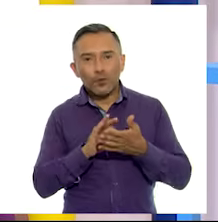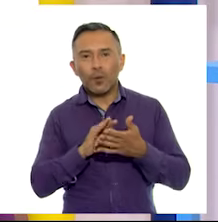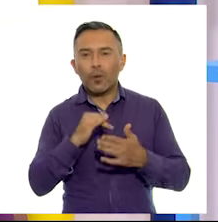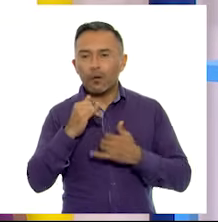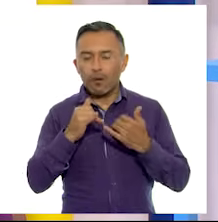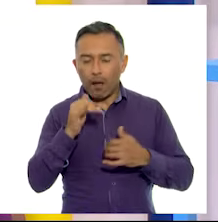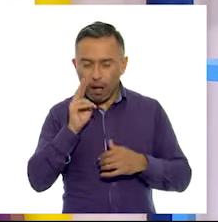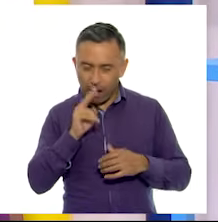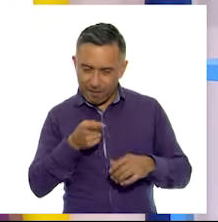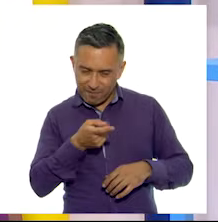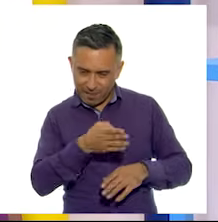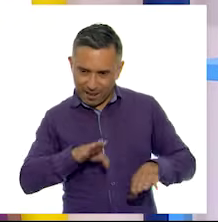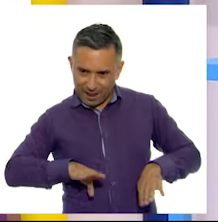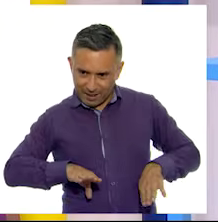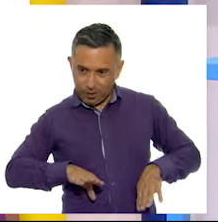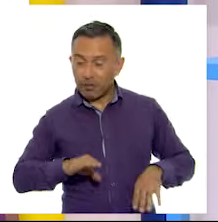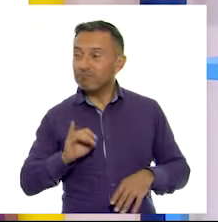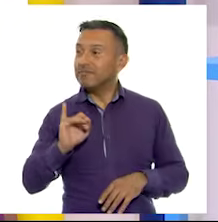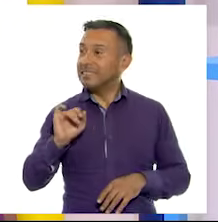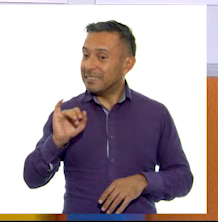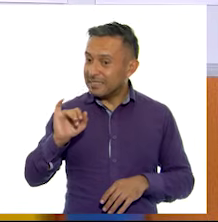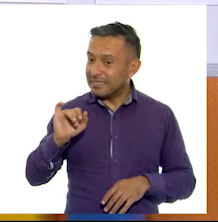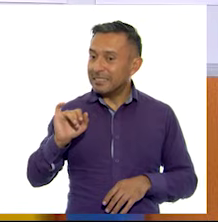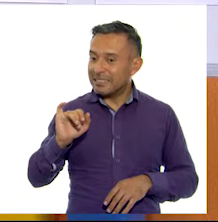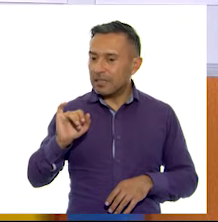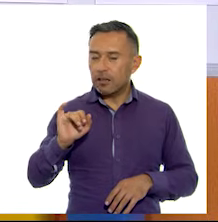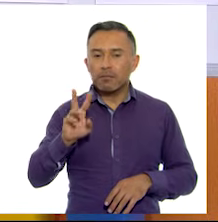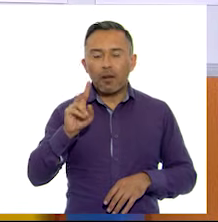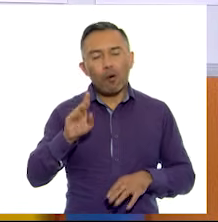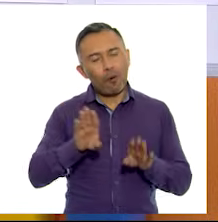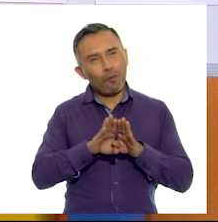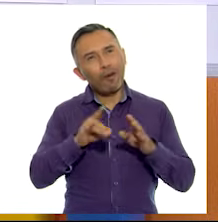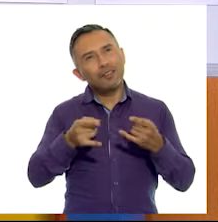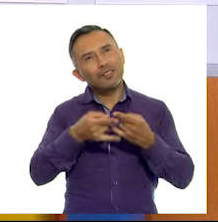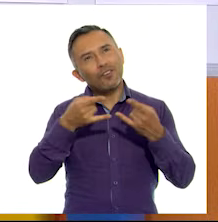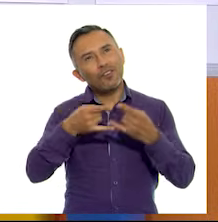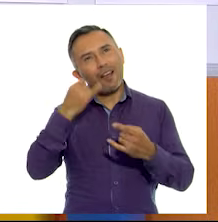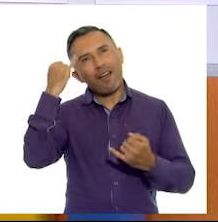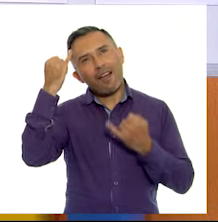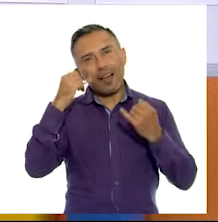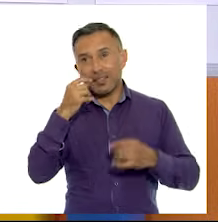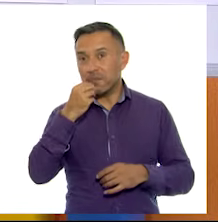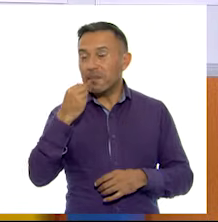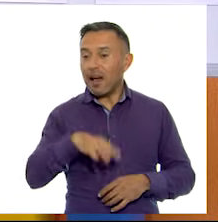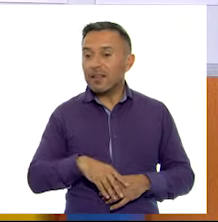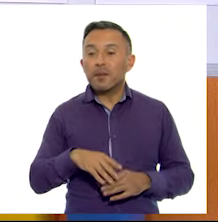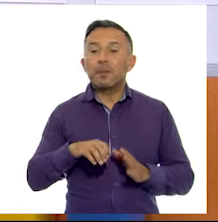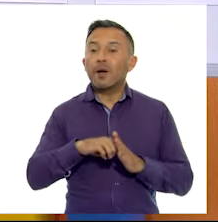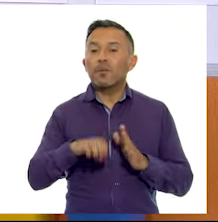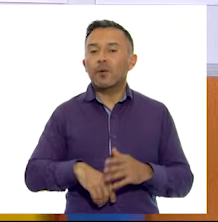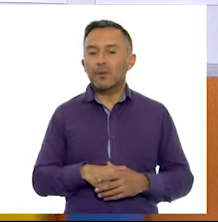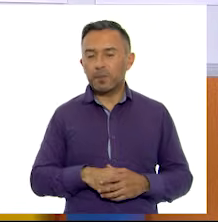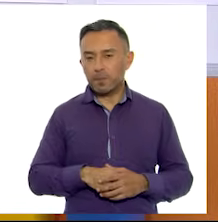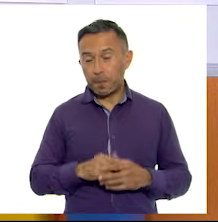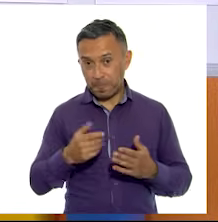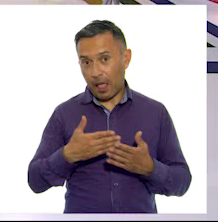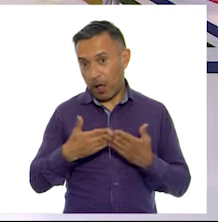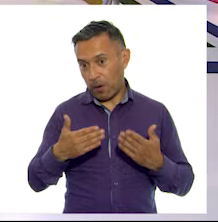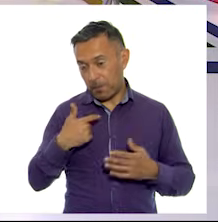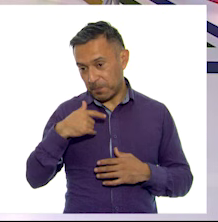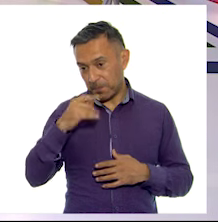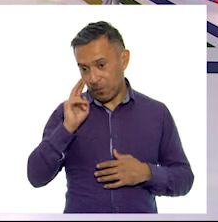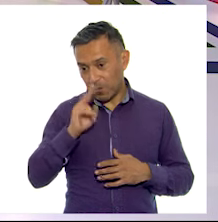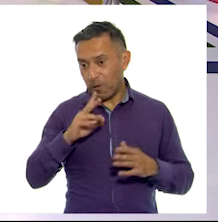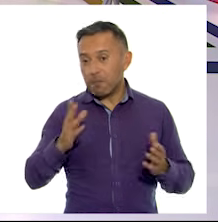una personalidad. ¡Sí! Exactamente. Yo ya me estoy imaginando historia. Ay, eso está padrísimo. Por ejemplo, ¿qué más propones? Ya, bueno, ahora yo creo que bailaron